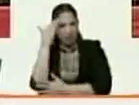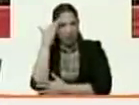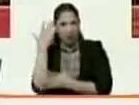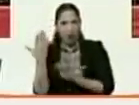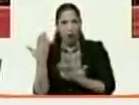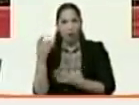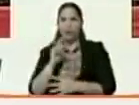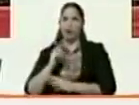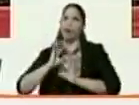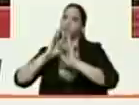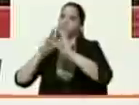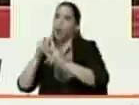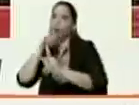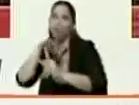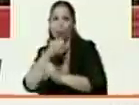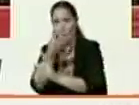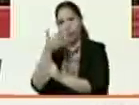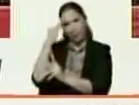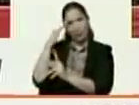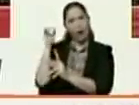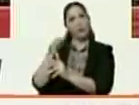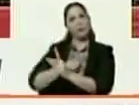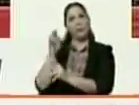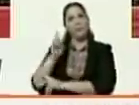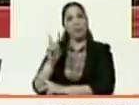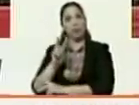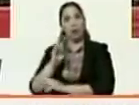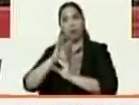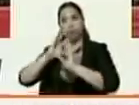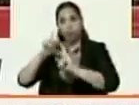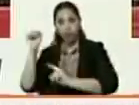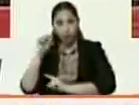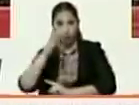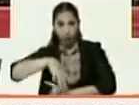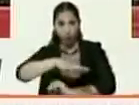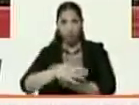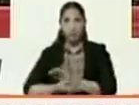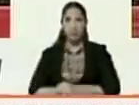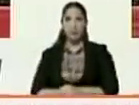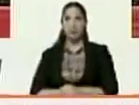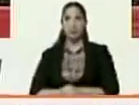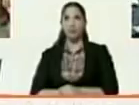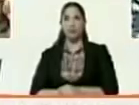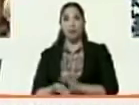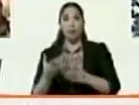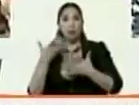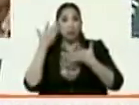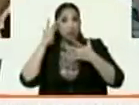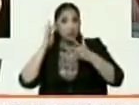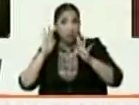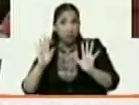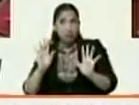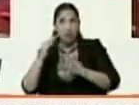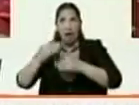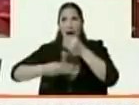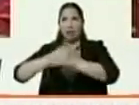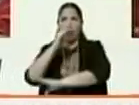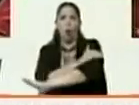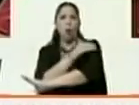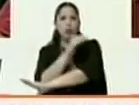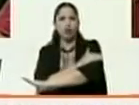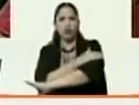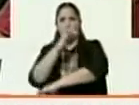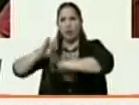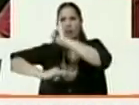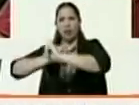voy a contarles esta historia a ustedes, pero sí a Venezuela. Lo que intentaba hacer la derecha